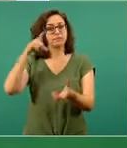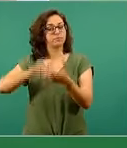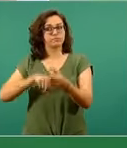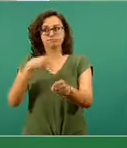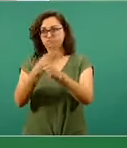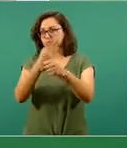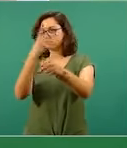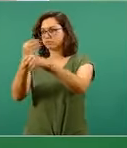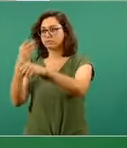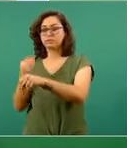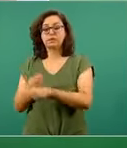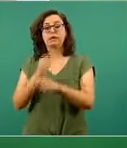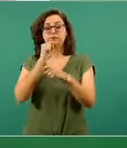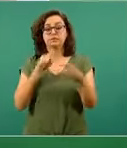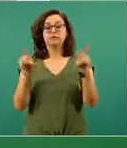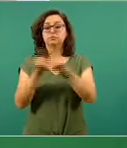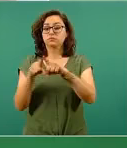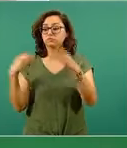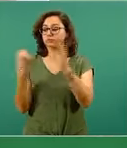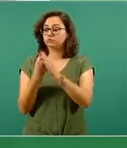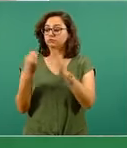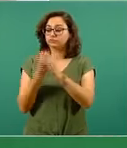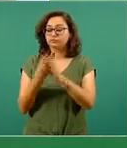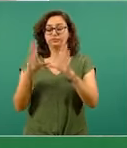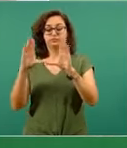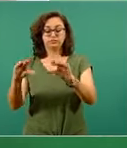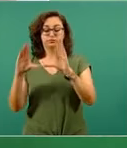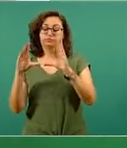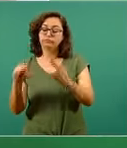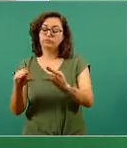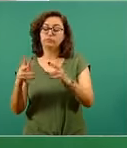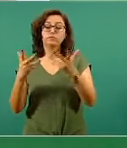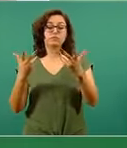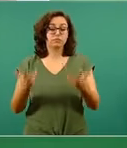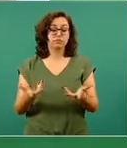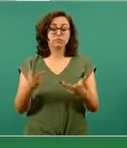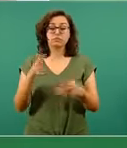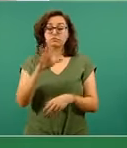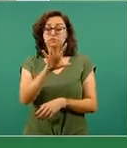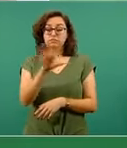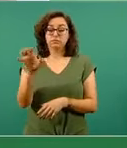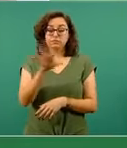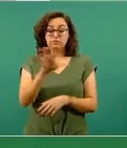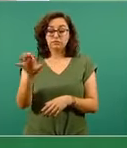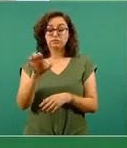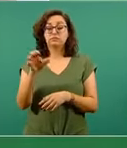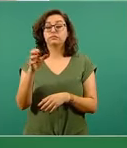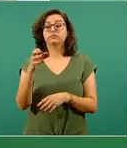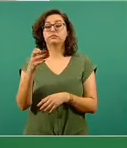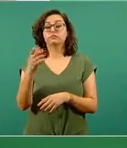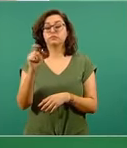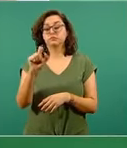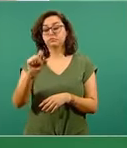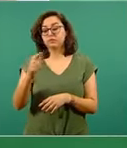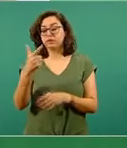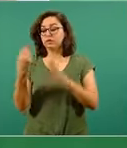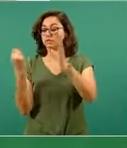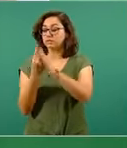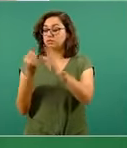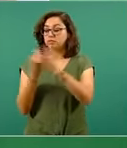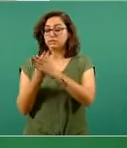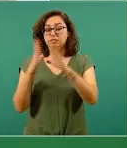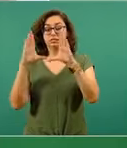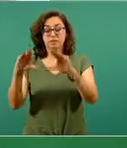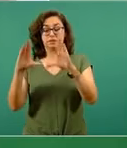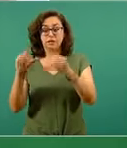hubo capacitación para los trabajadores. En fin, se realizaron más de 527 capacitaciones, tanto